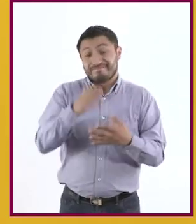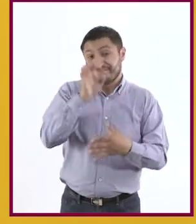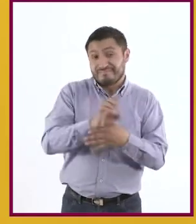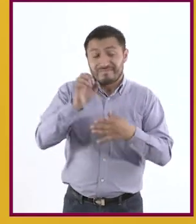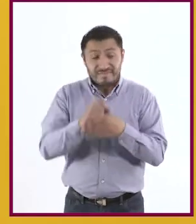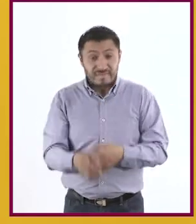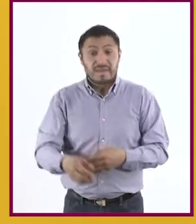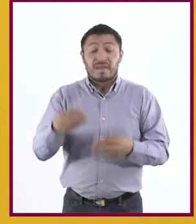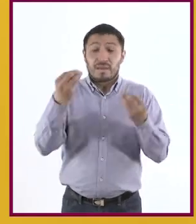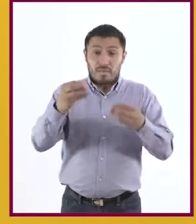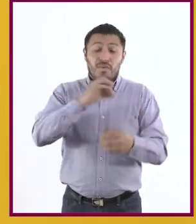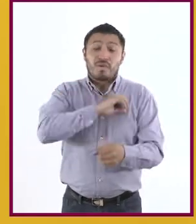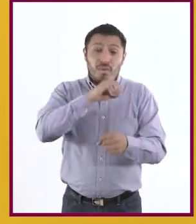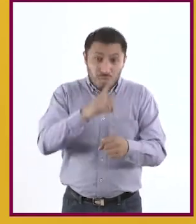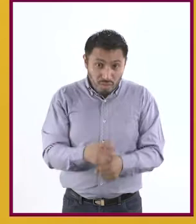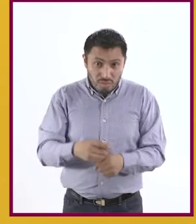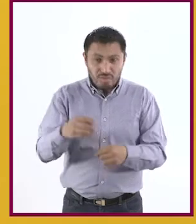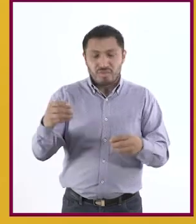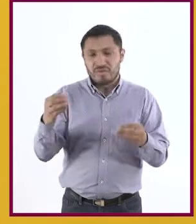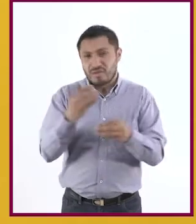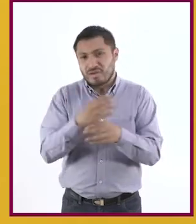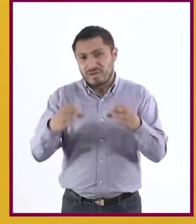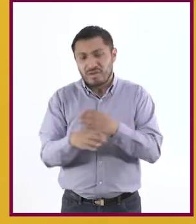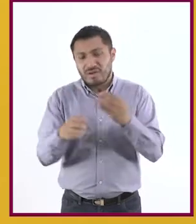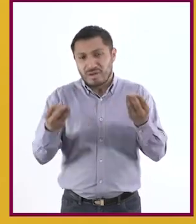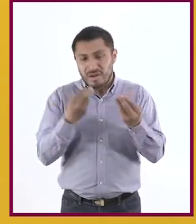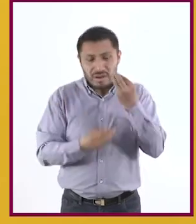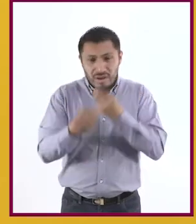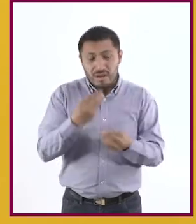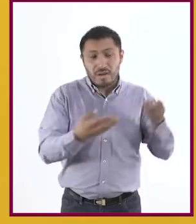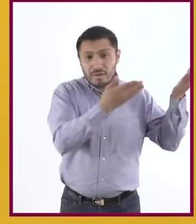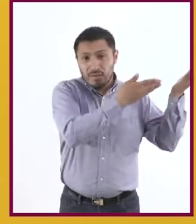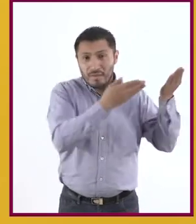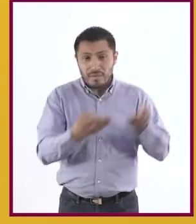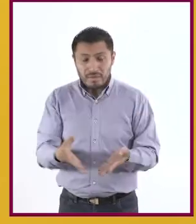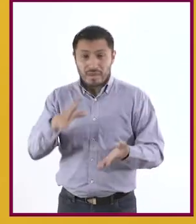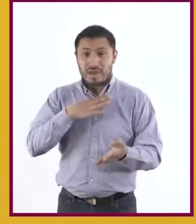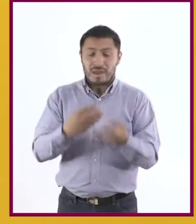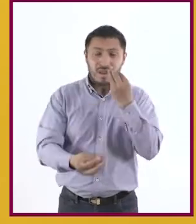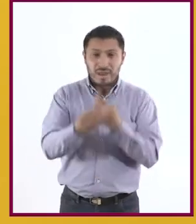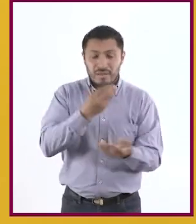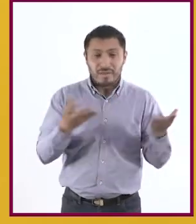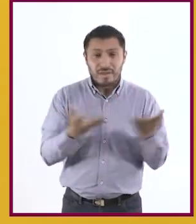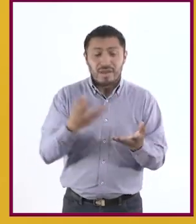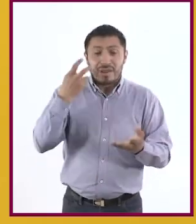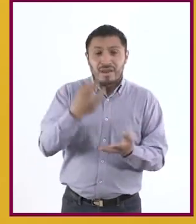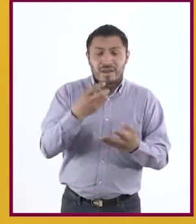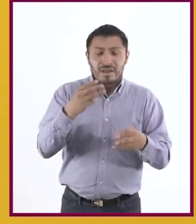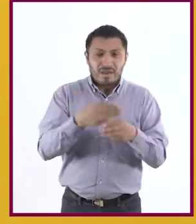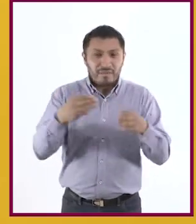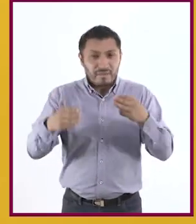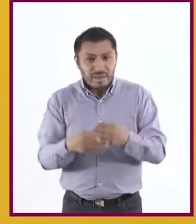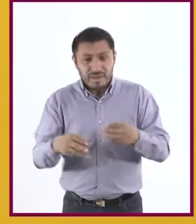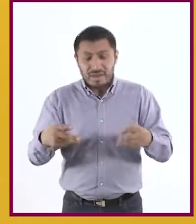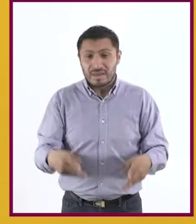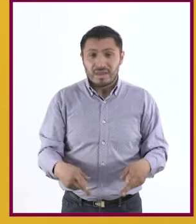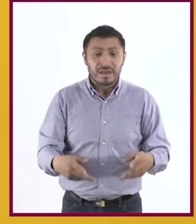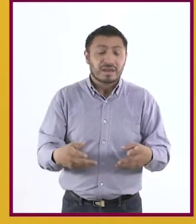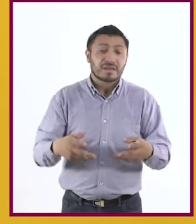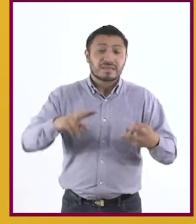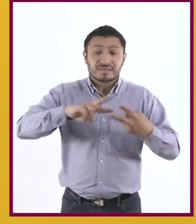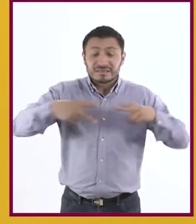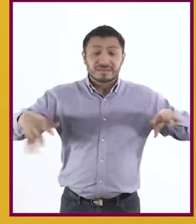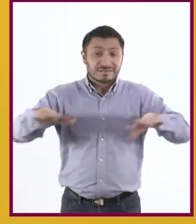es probable que los productos que ofrece la industria alimentaria sean alimentos elaborados a partir de materias primas